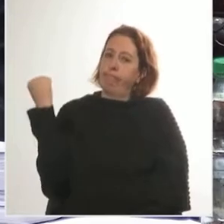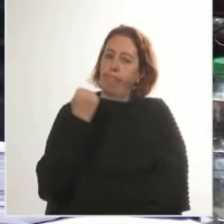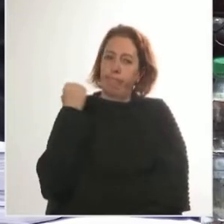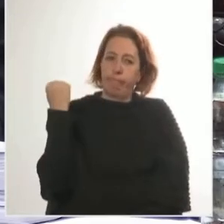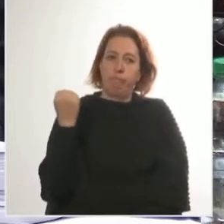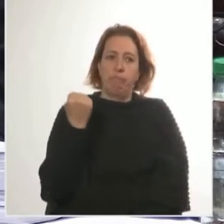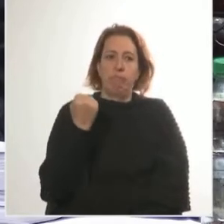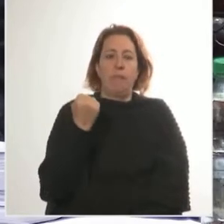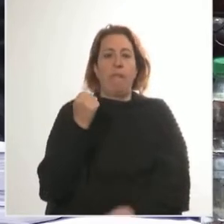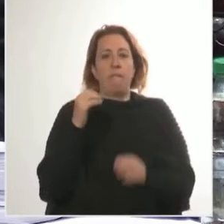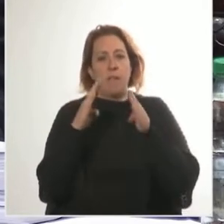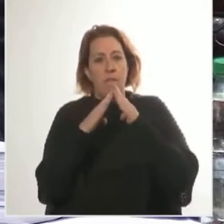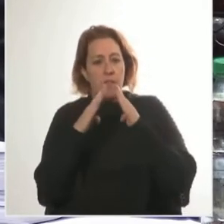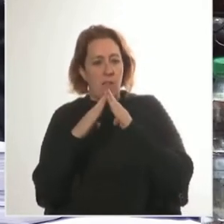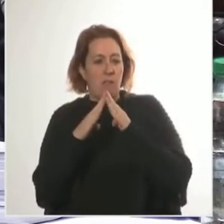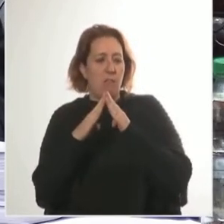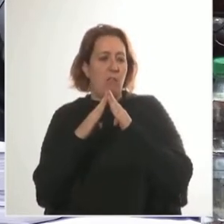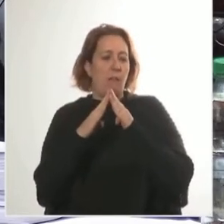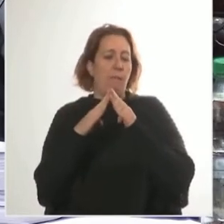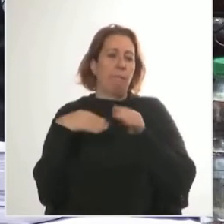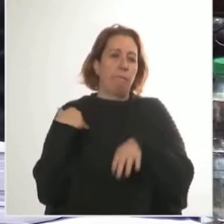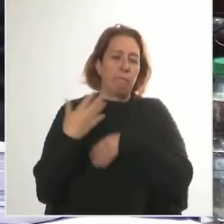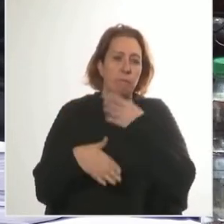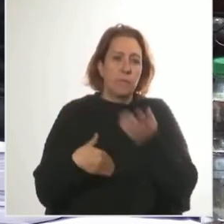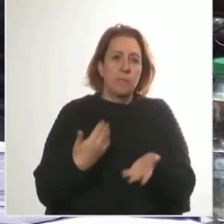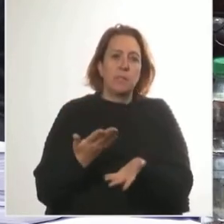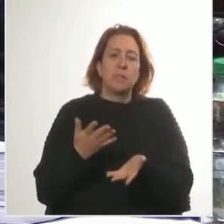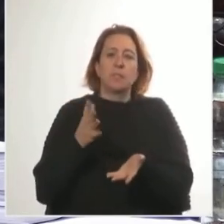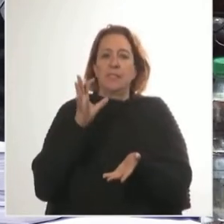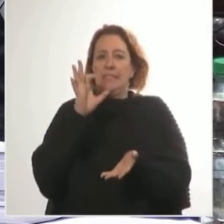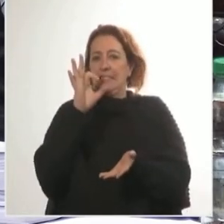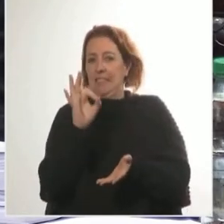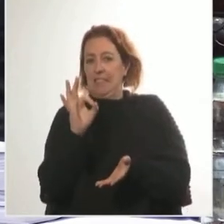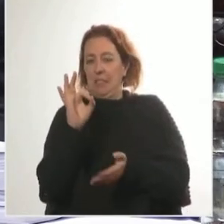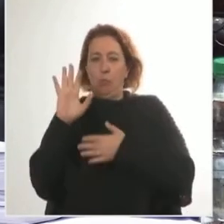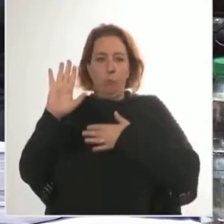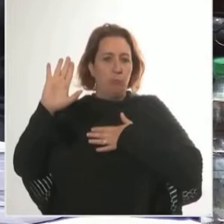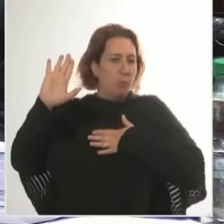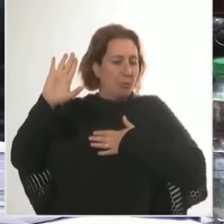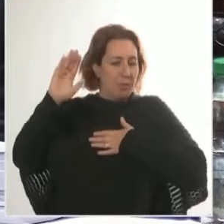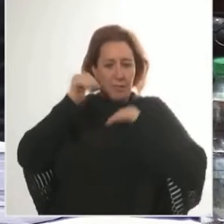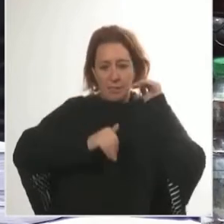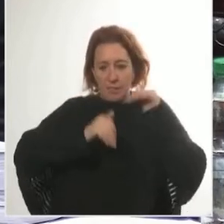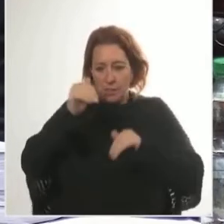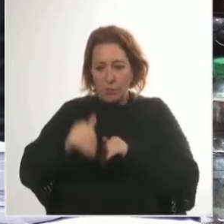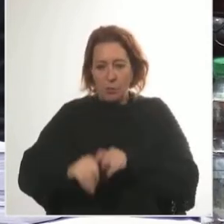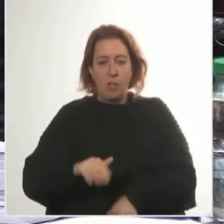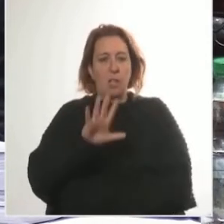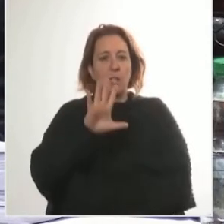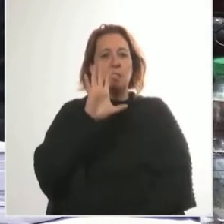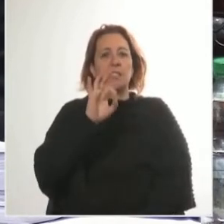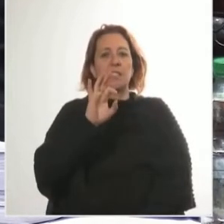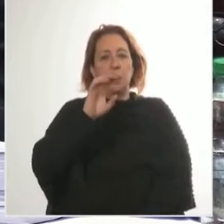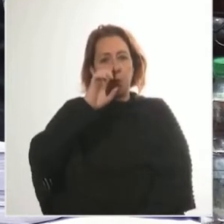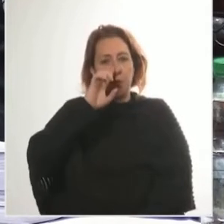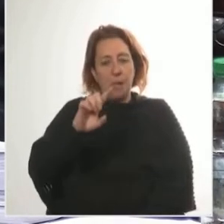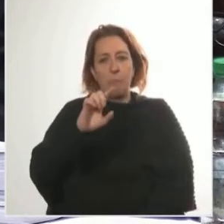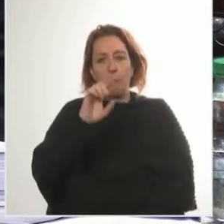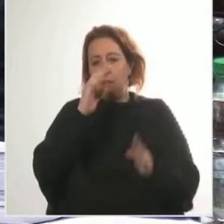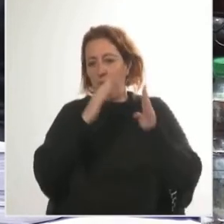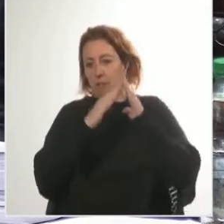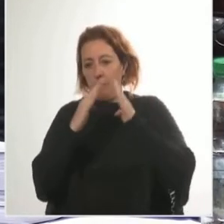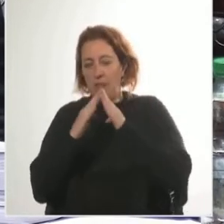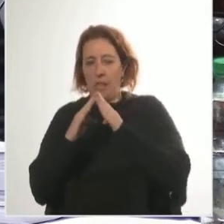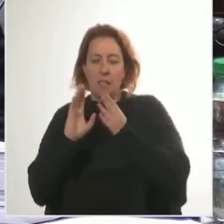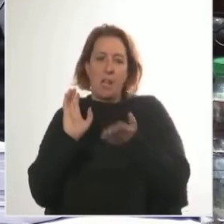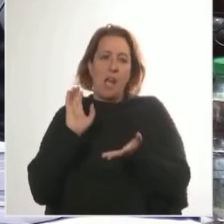significativamente en las viviendas y en el asentamiento cero, promesas electorales de 50.000 viviendas y asentamiento cero